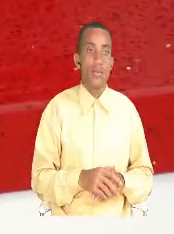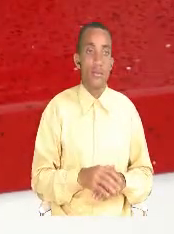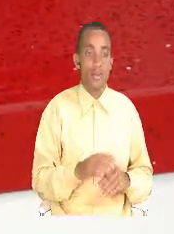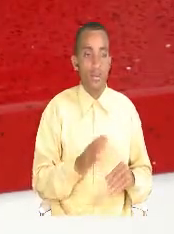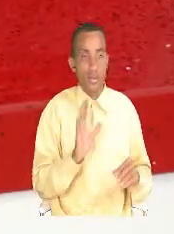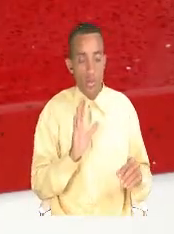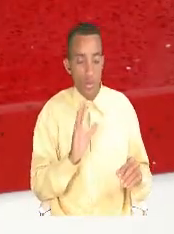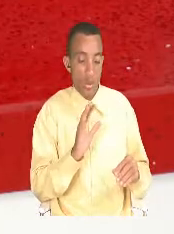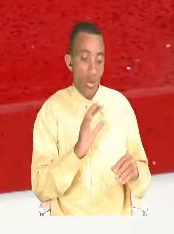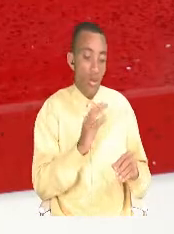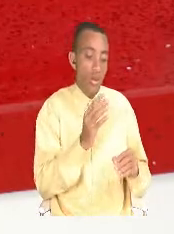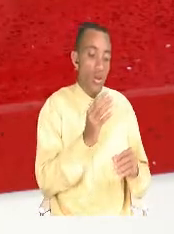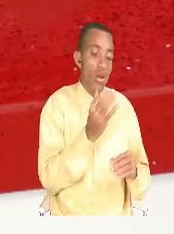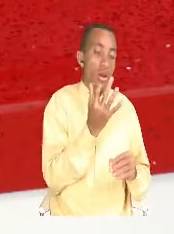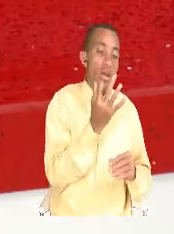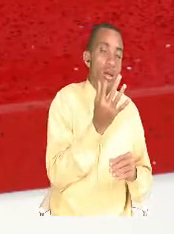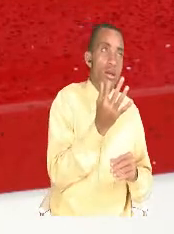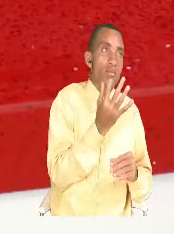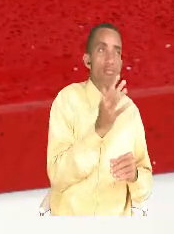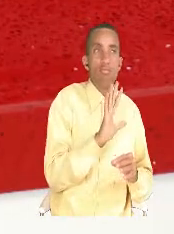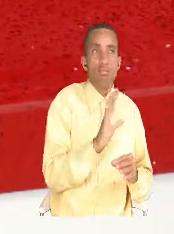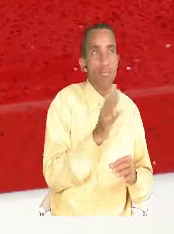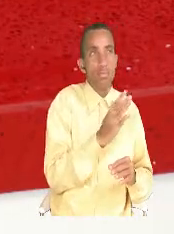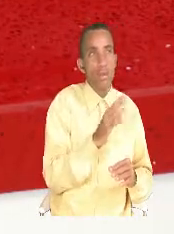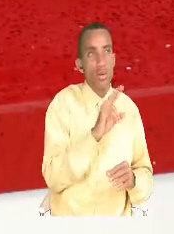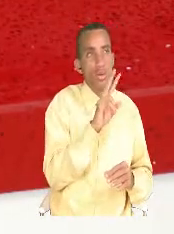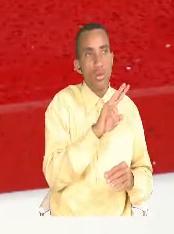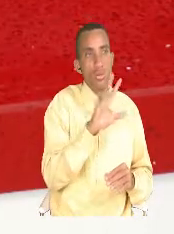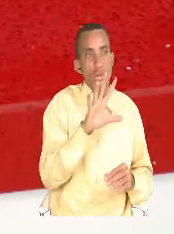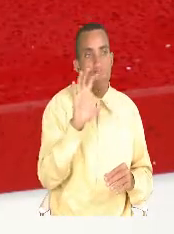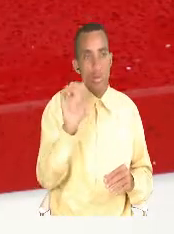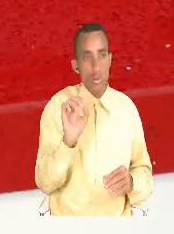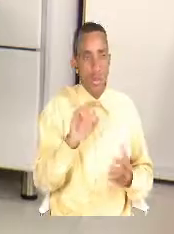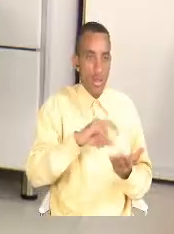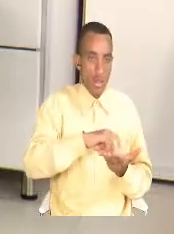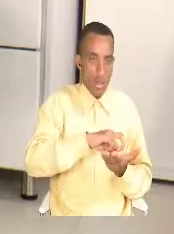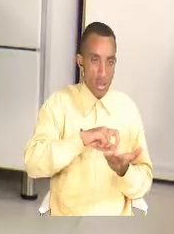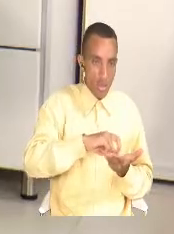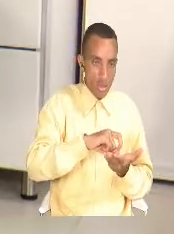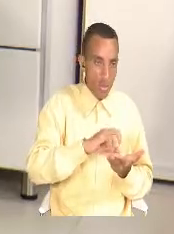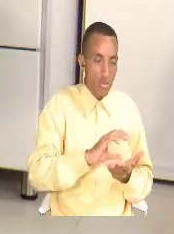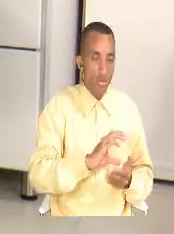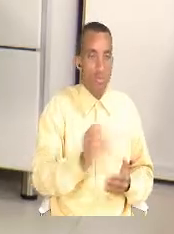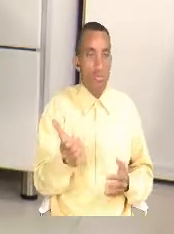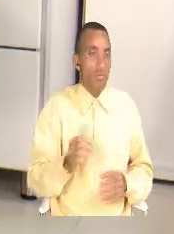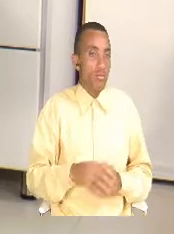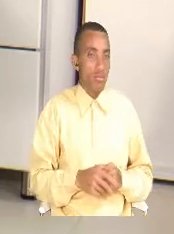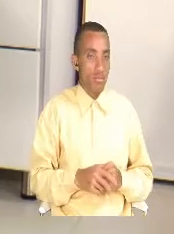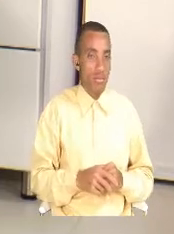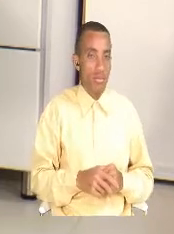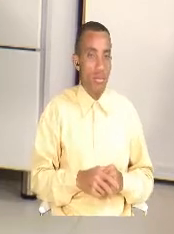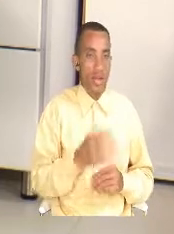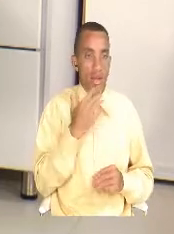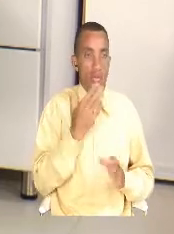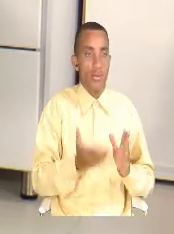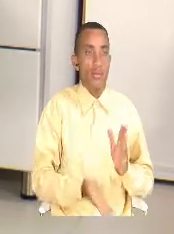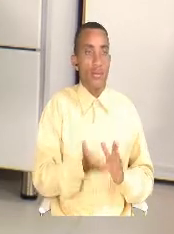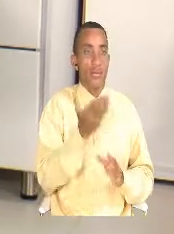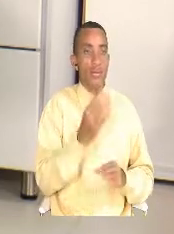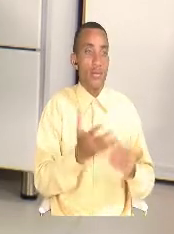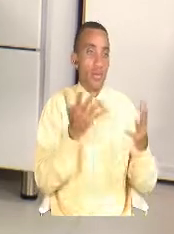o 300 gramos, entonces igual el costo de la receta va a ser lo que valió la libra de pimentón, entonces lo que hace es elevarla. Claro. Si